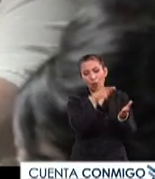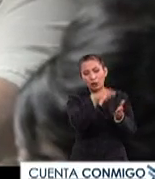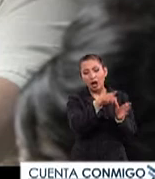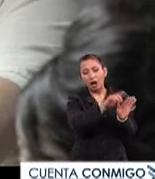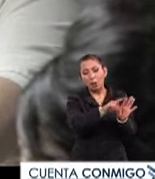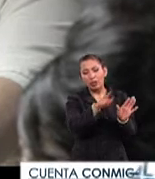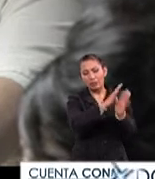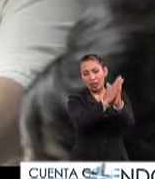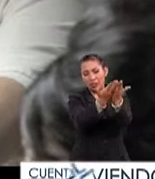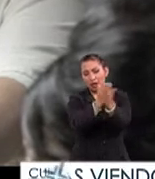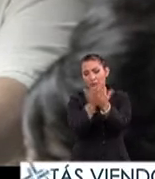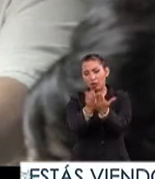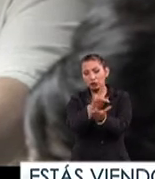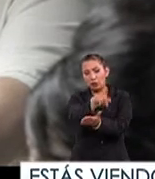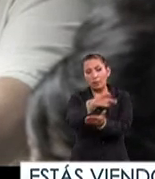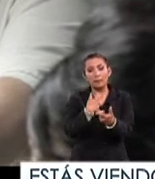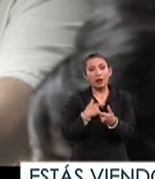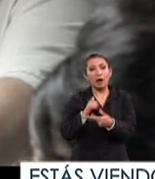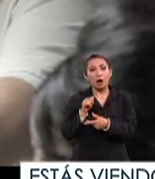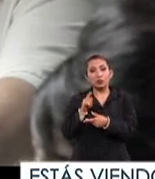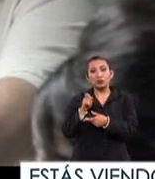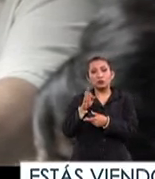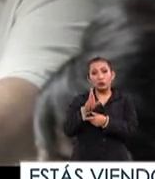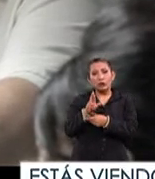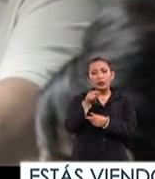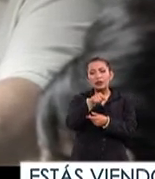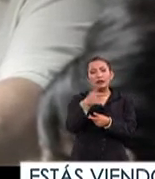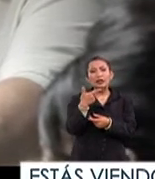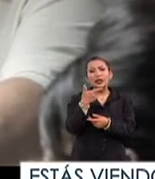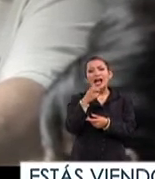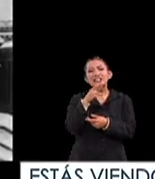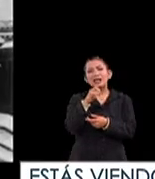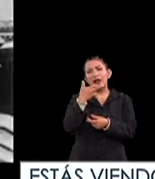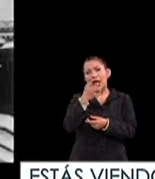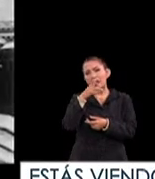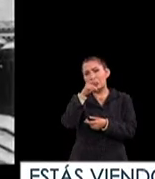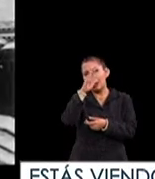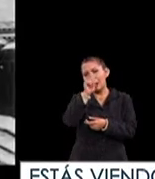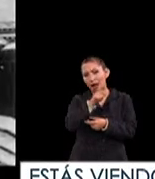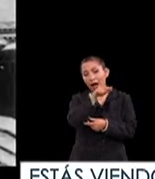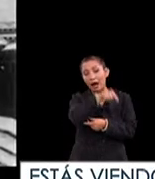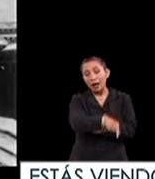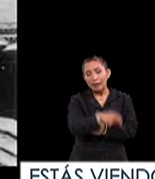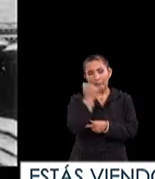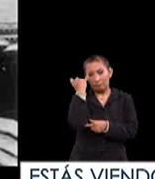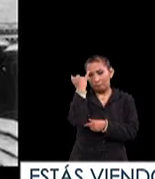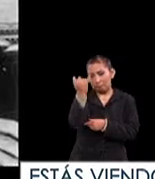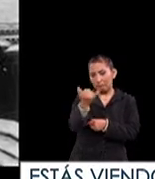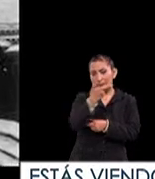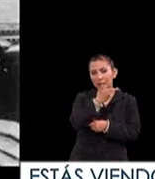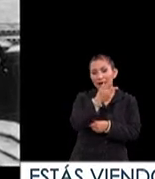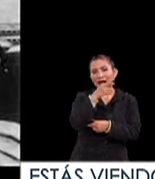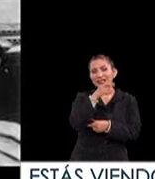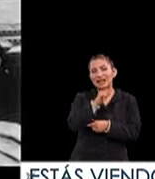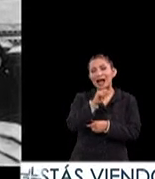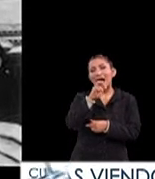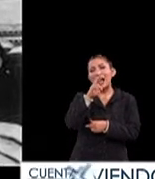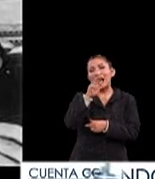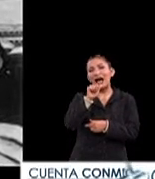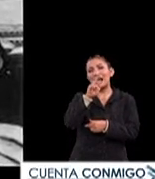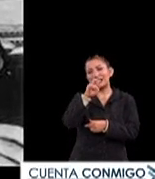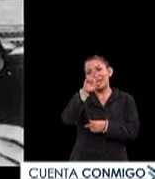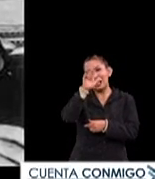una serie de publicaciones sobre autores, ¿no? ¿Es lo que decía García Riera? Así es. Entonces, imagínate, García Riera,